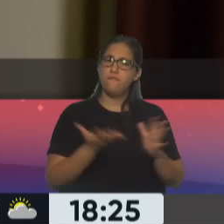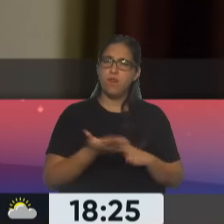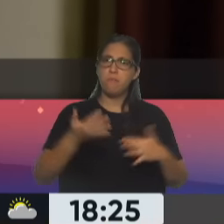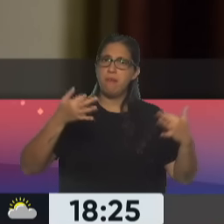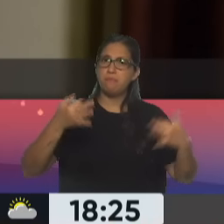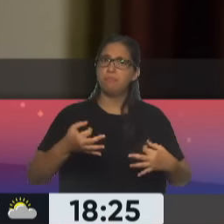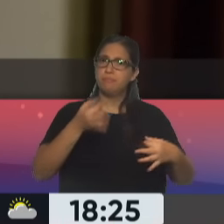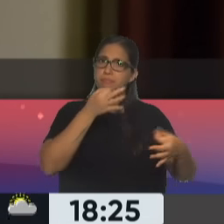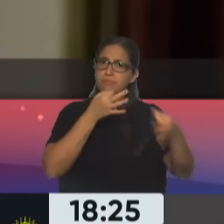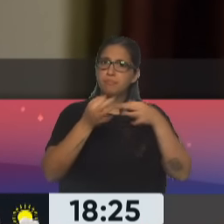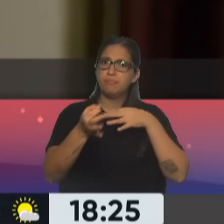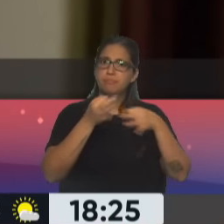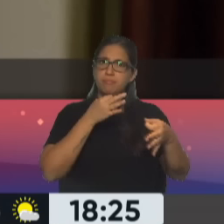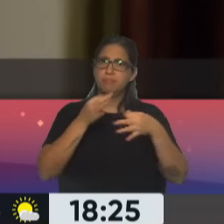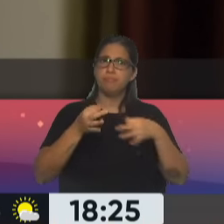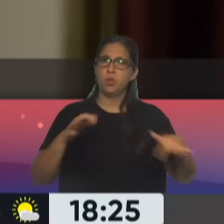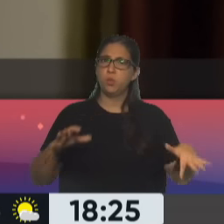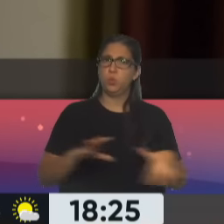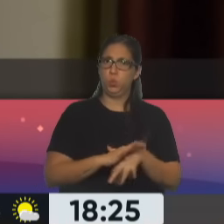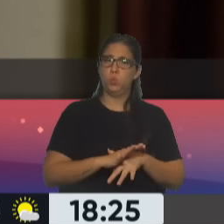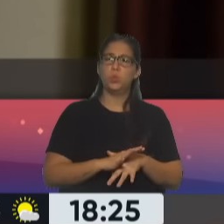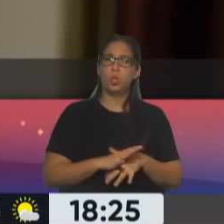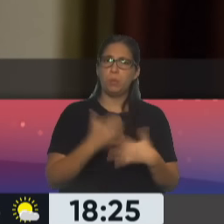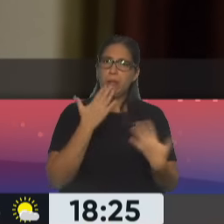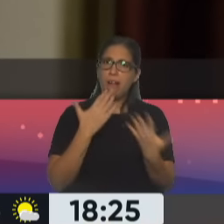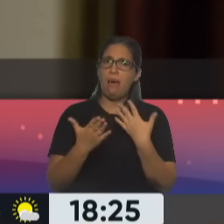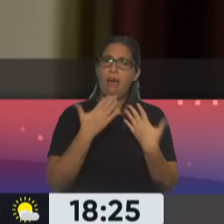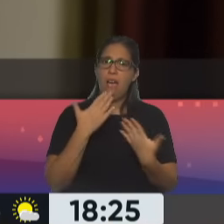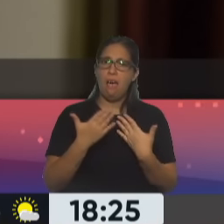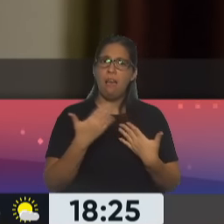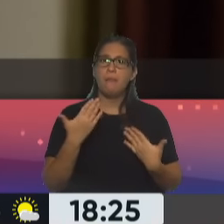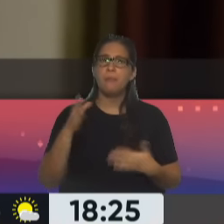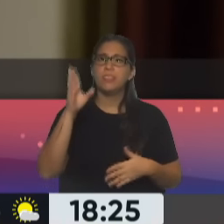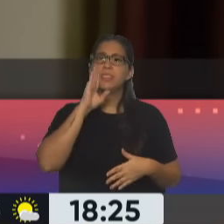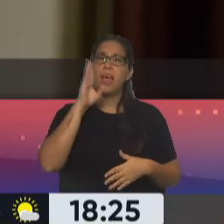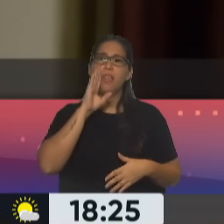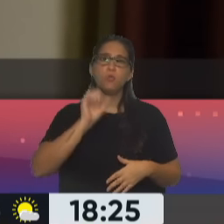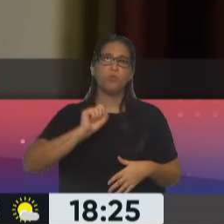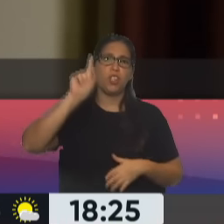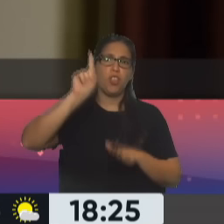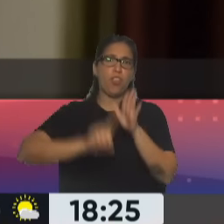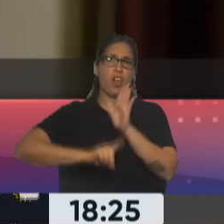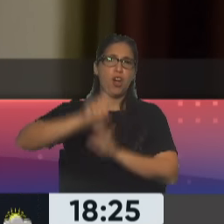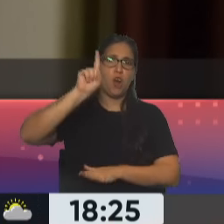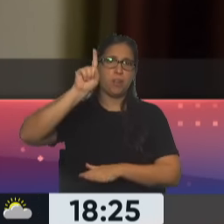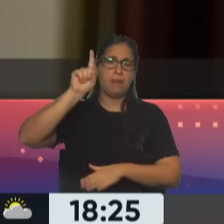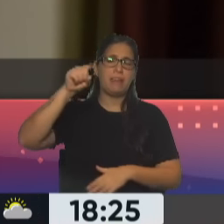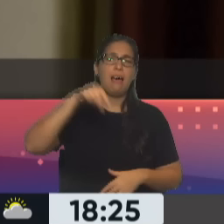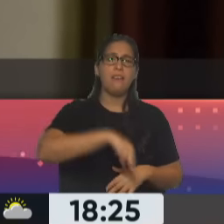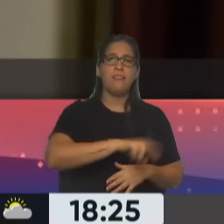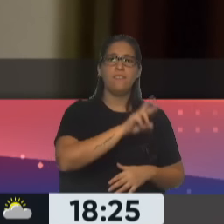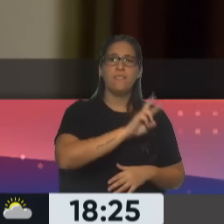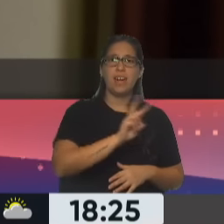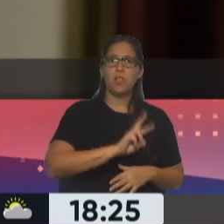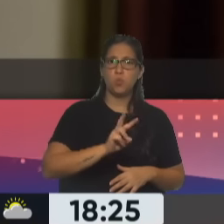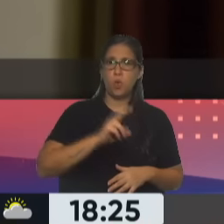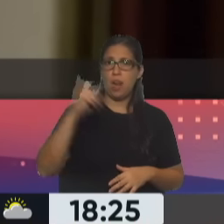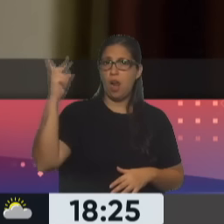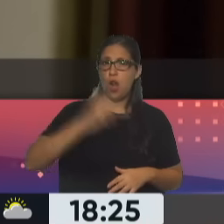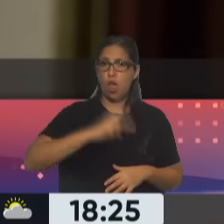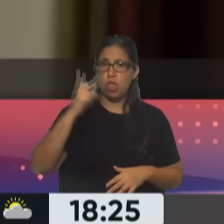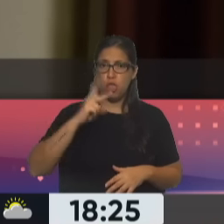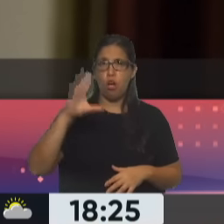adecuados y pertinentes para que los Estados Unidos de Norteamérica y Venezuela asuman